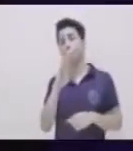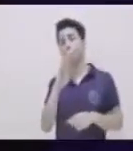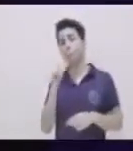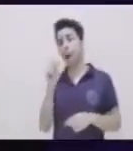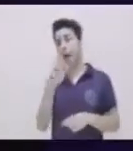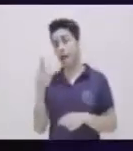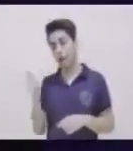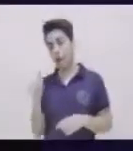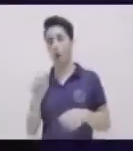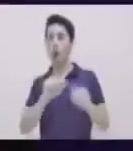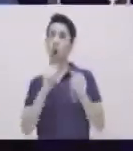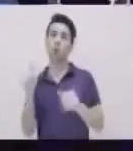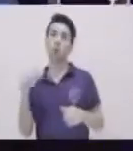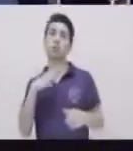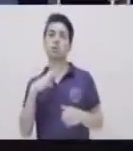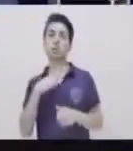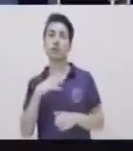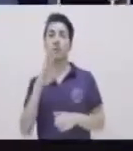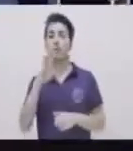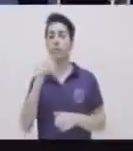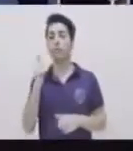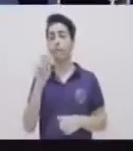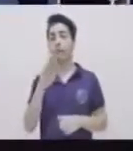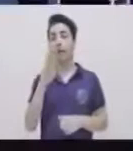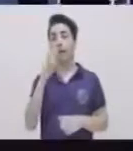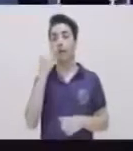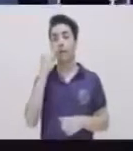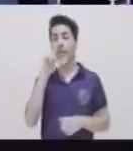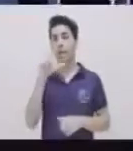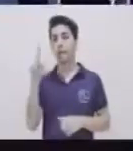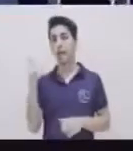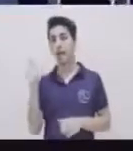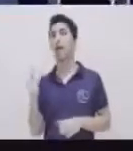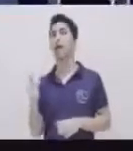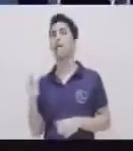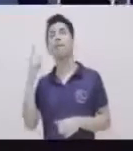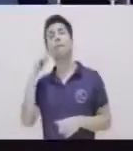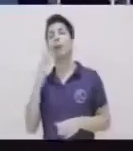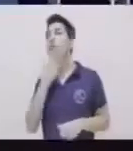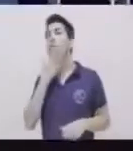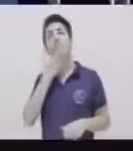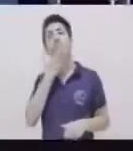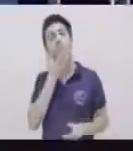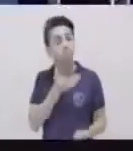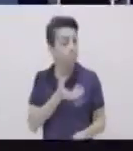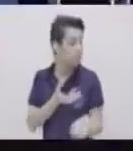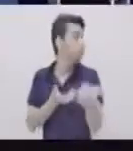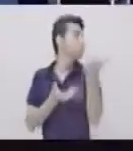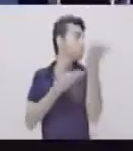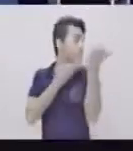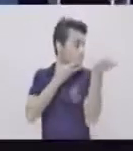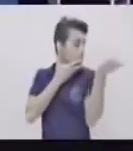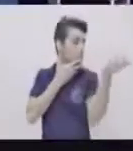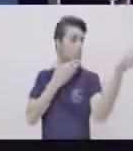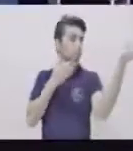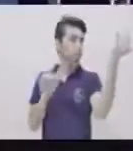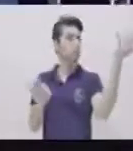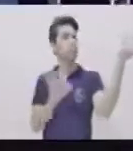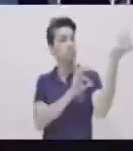de una forma correcta. Ahora bien, imaginemos que esta maderita blanca que ustedes ven